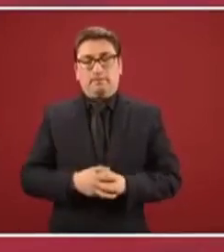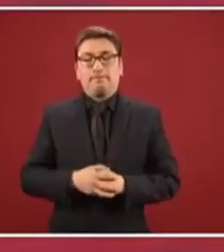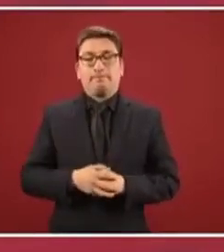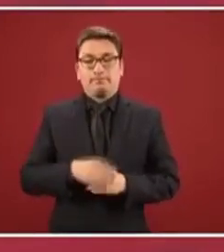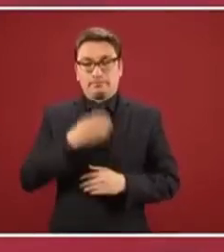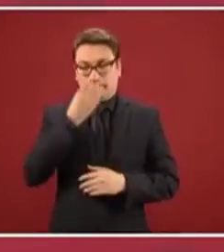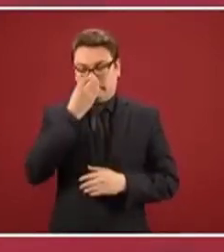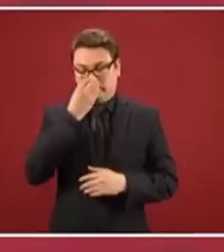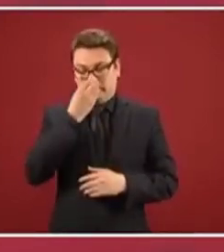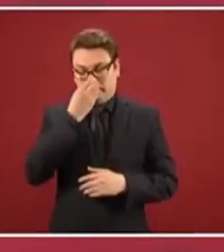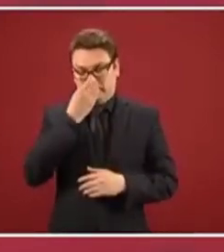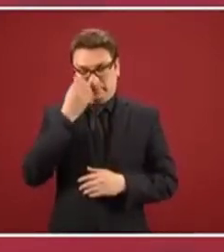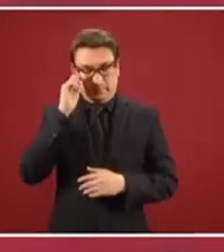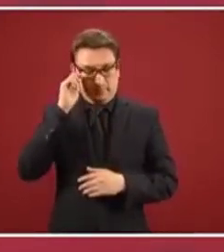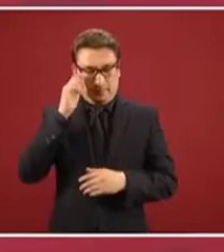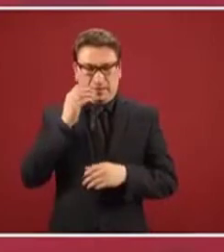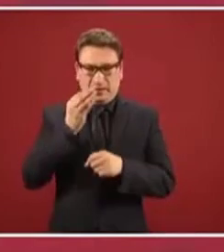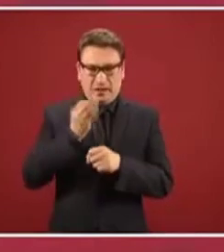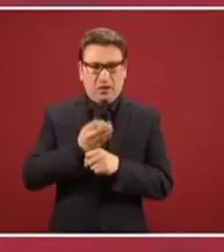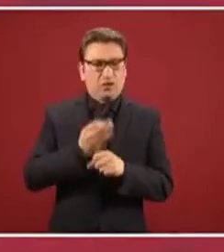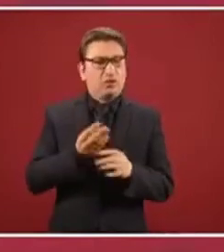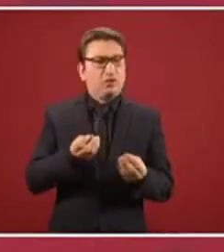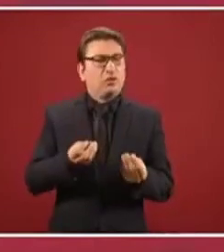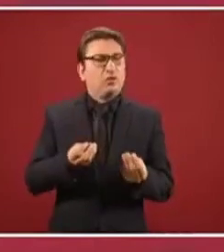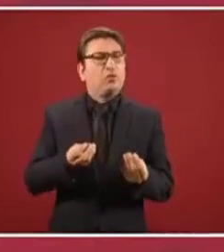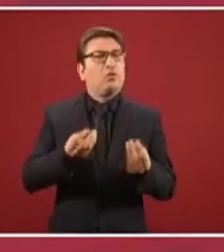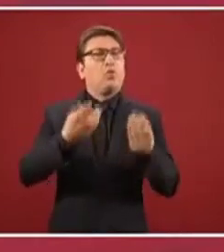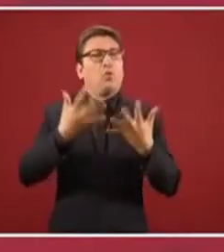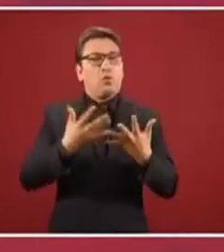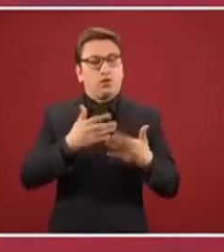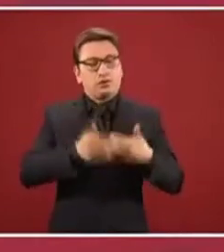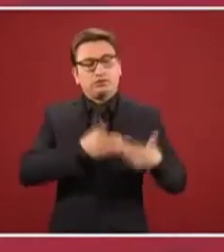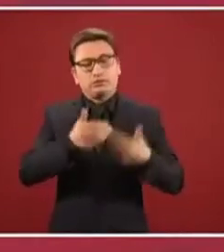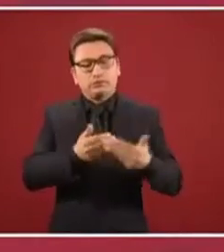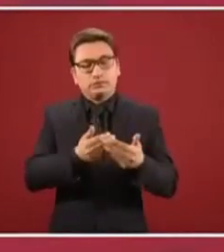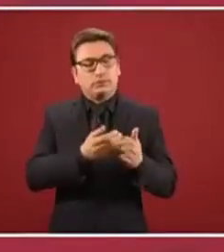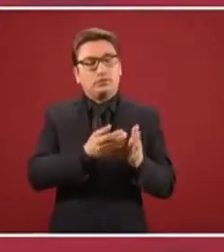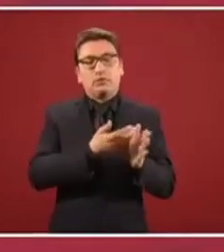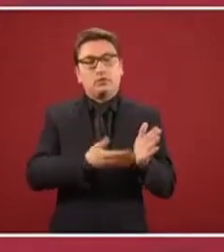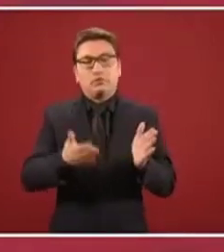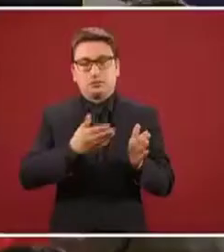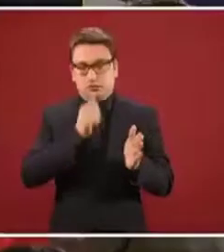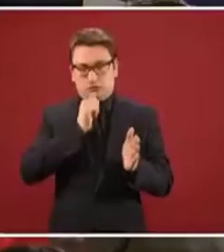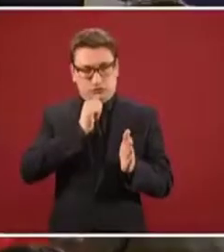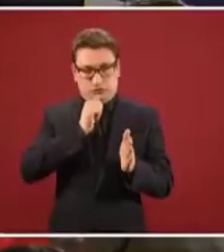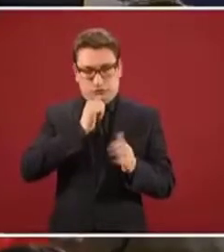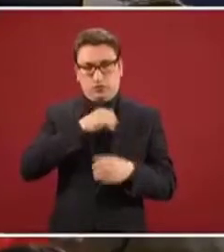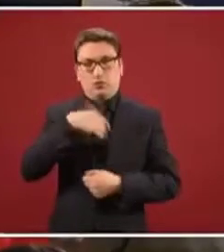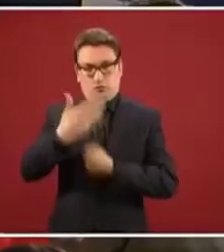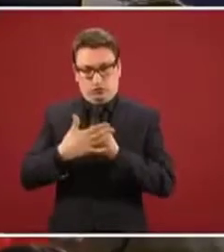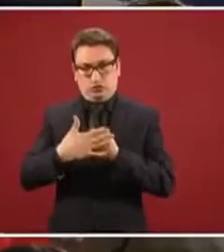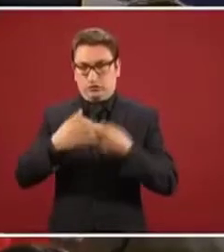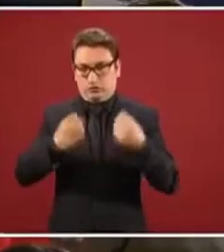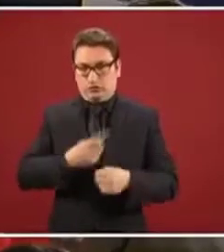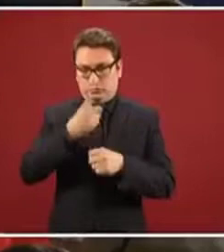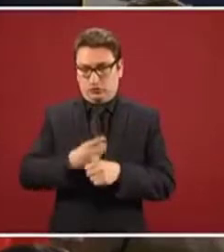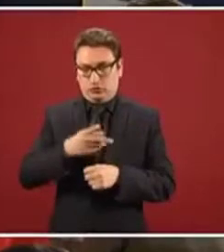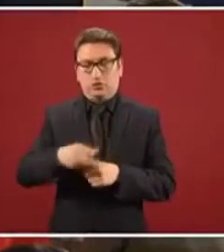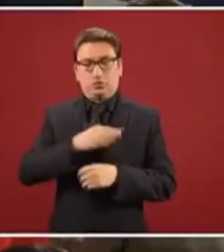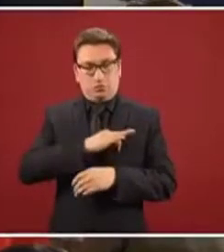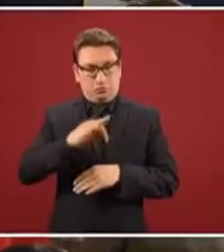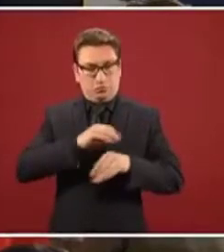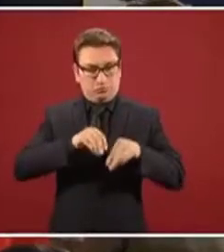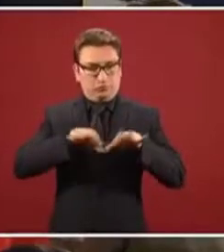No tengo en este momento las cifras de los resultados de los primeros días, pero seguramente Seguridad Pública podrá informar